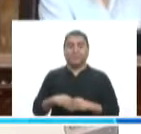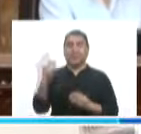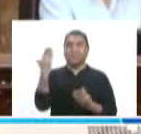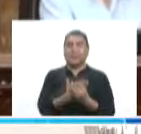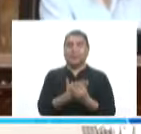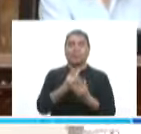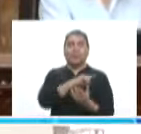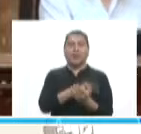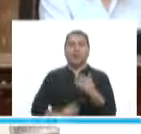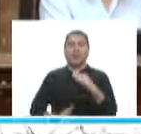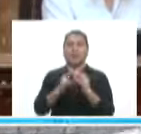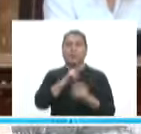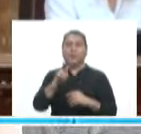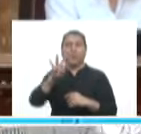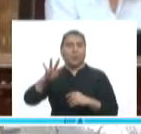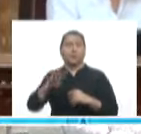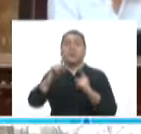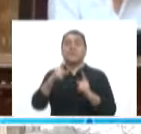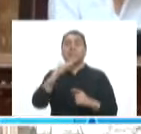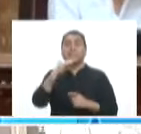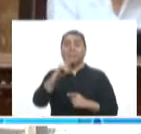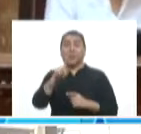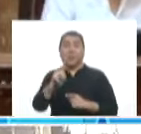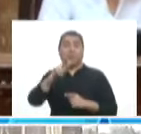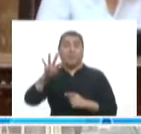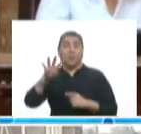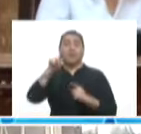Poder Ejecutivo 2224, mensaje número 2124, que